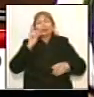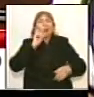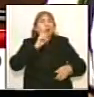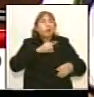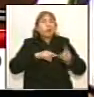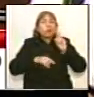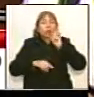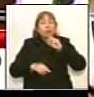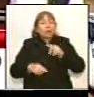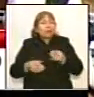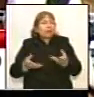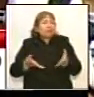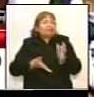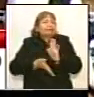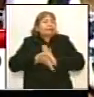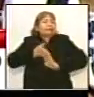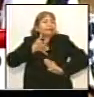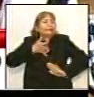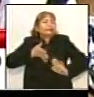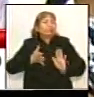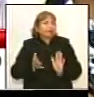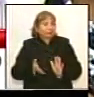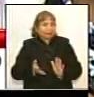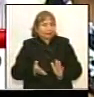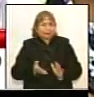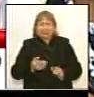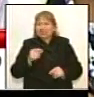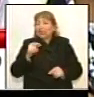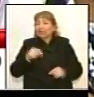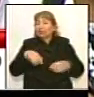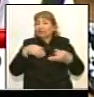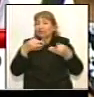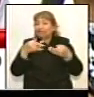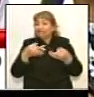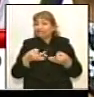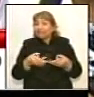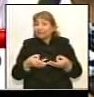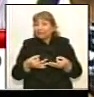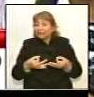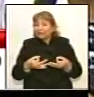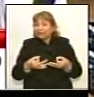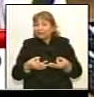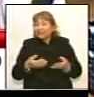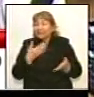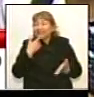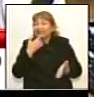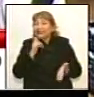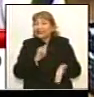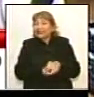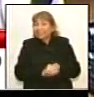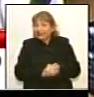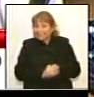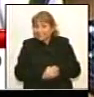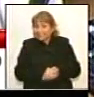mentiras, demagogia. Aquí lo fundamental, presidente, es que se va a establecer como